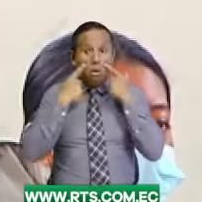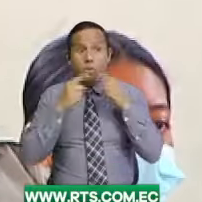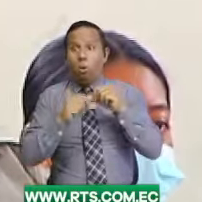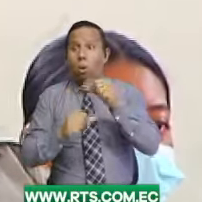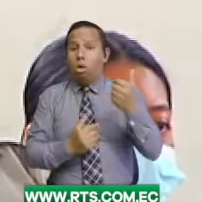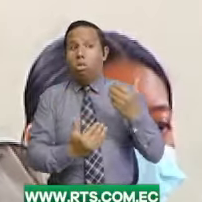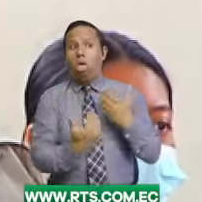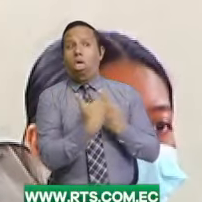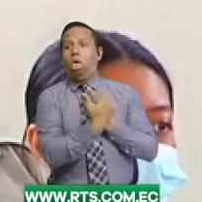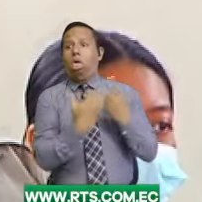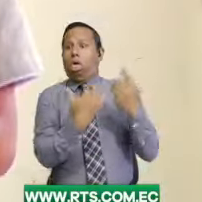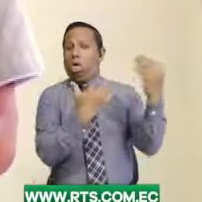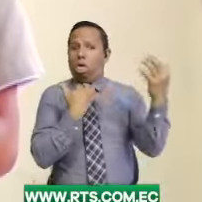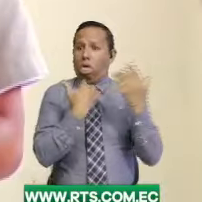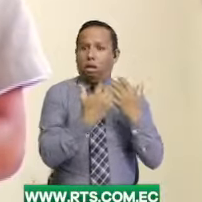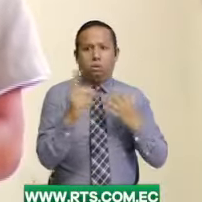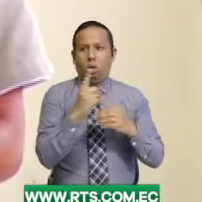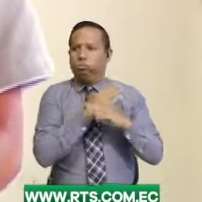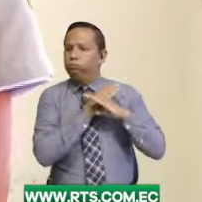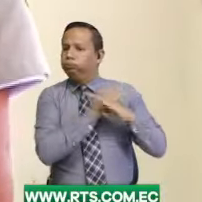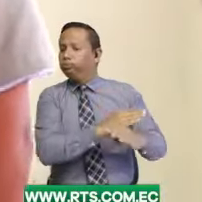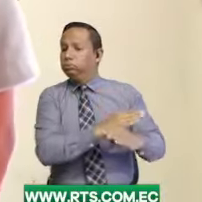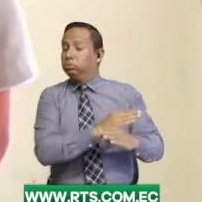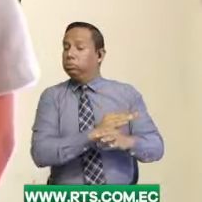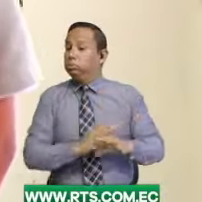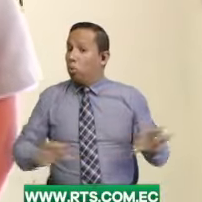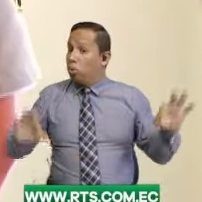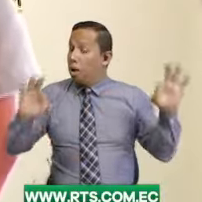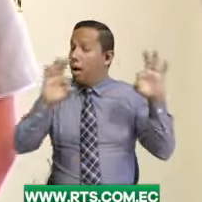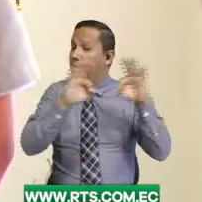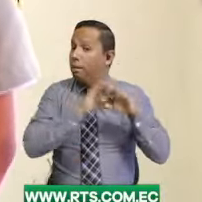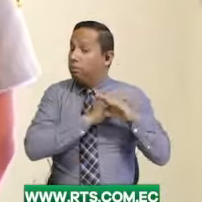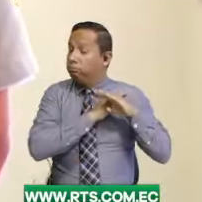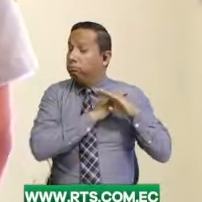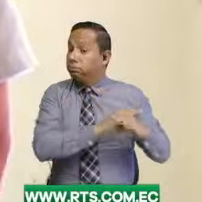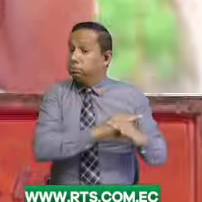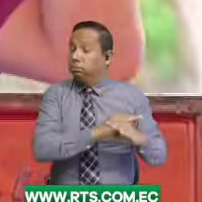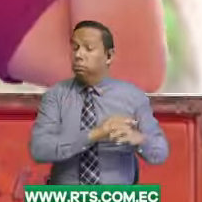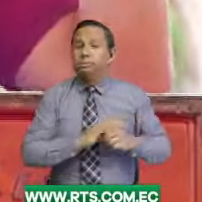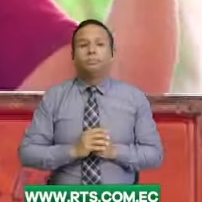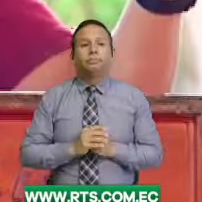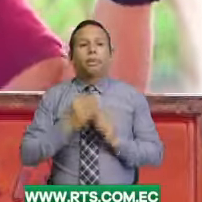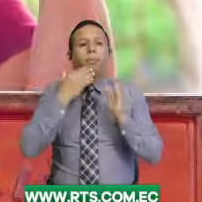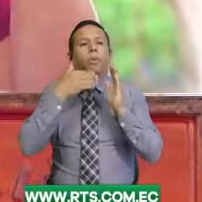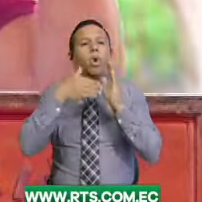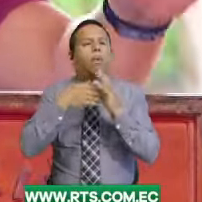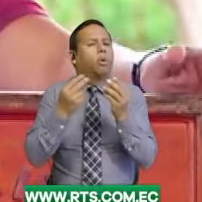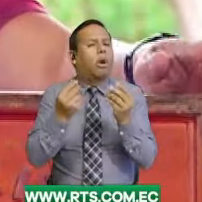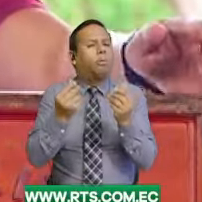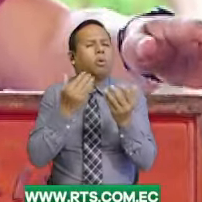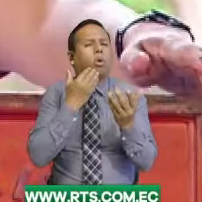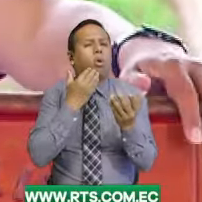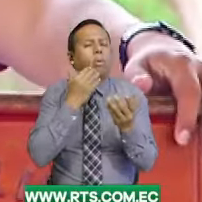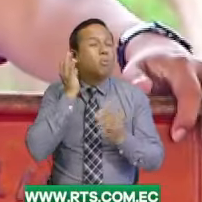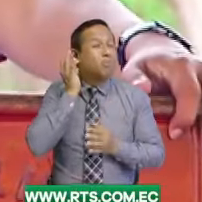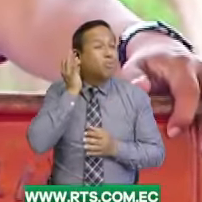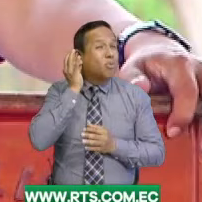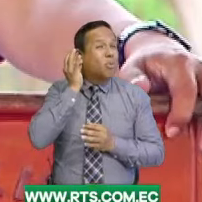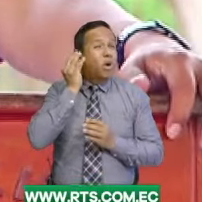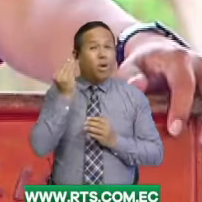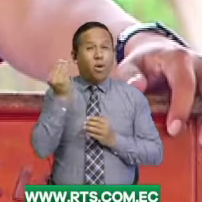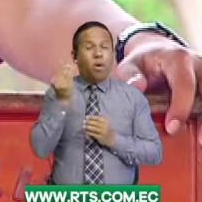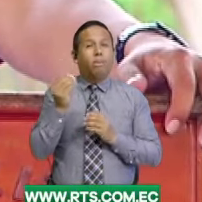entre una pseudo oportunidad y el cometimiento de un delito. Un ejemplo de más rápido, ¿no? Una chica que está en